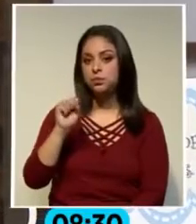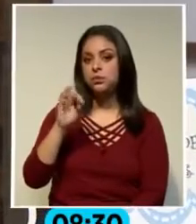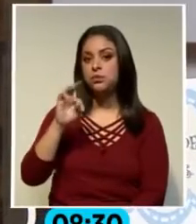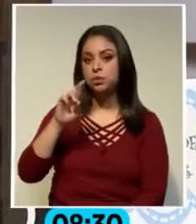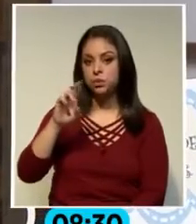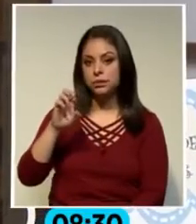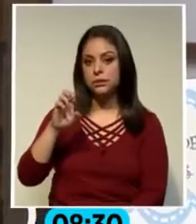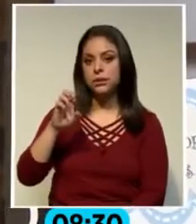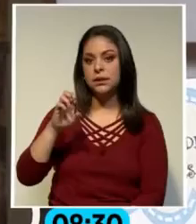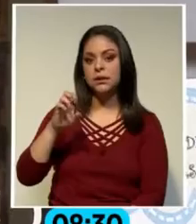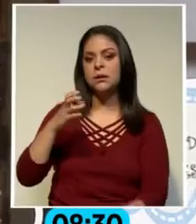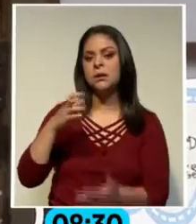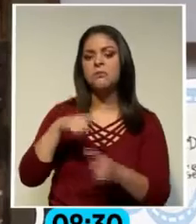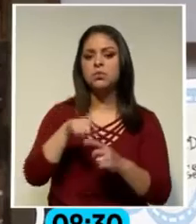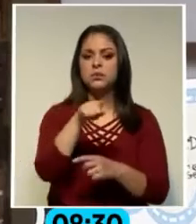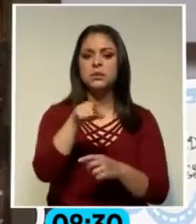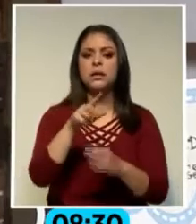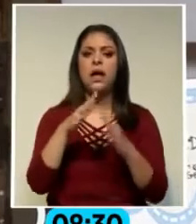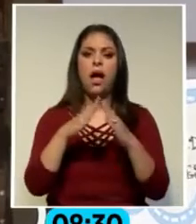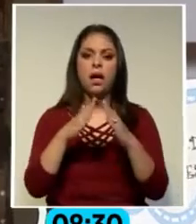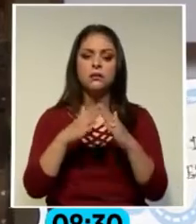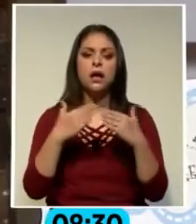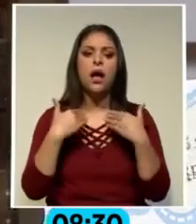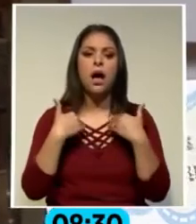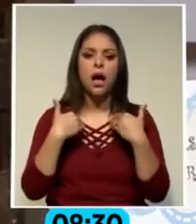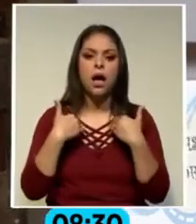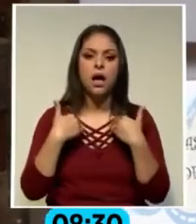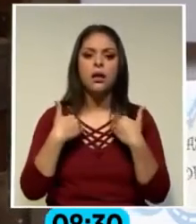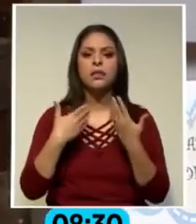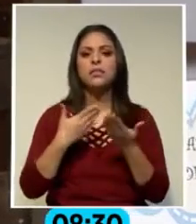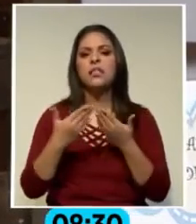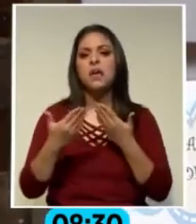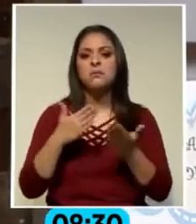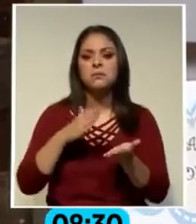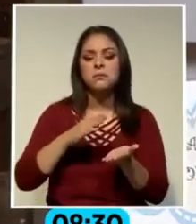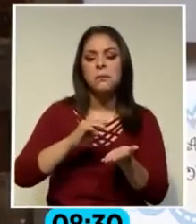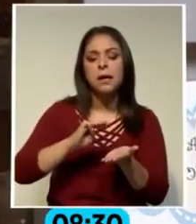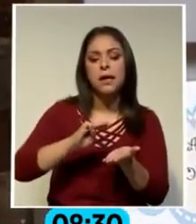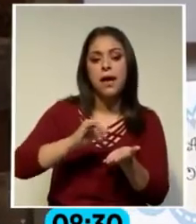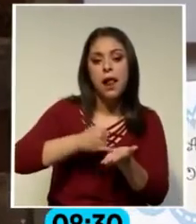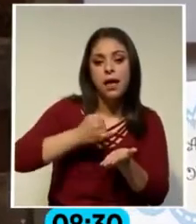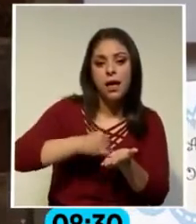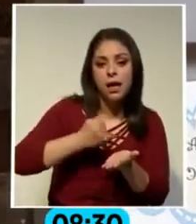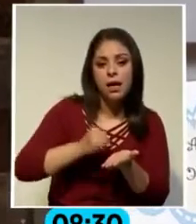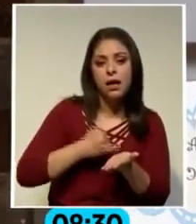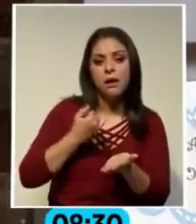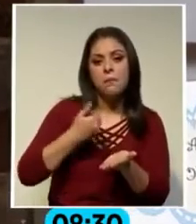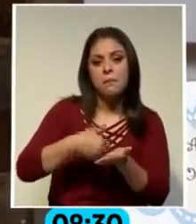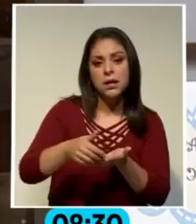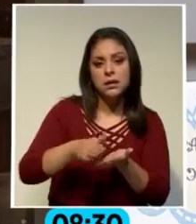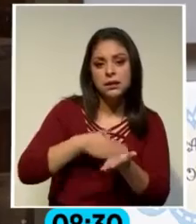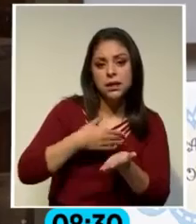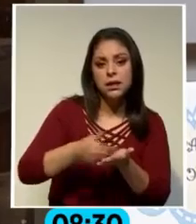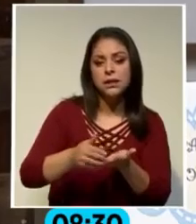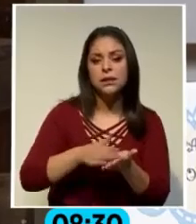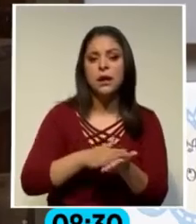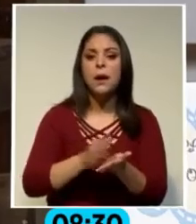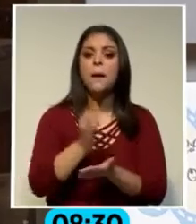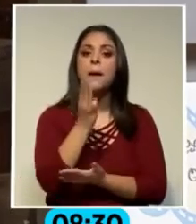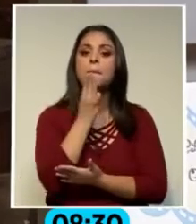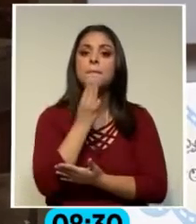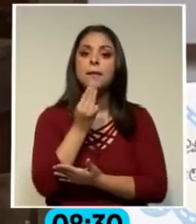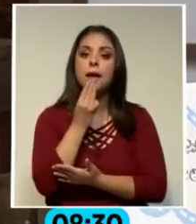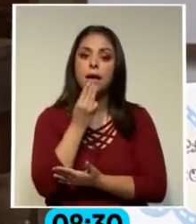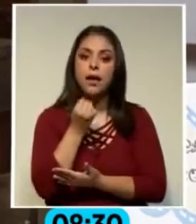tener mermelada, podrían tener mantequilla, podrían tener miel de abeja. Ajá. O